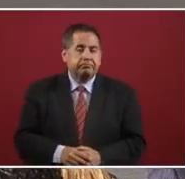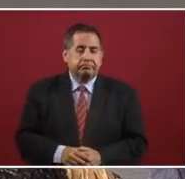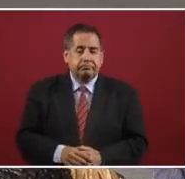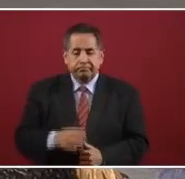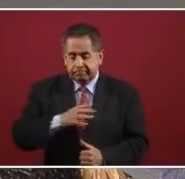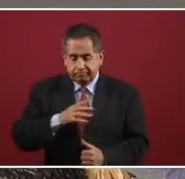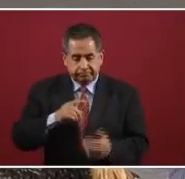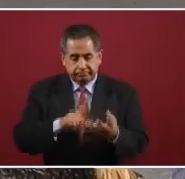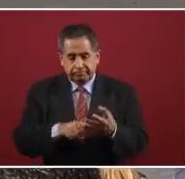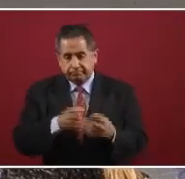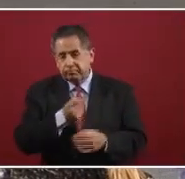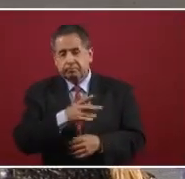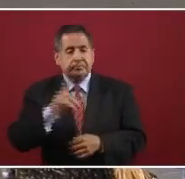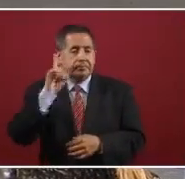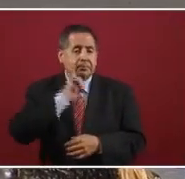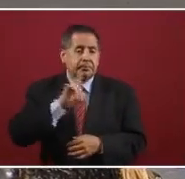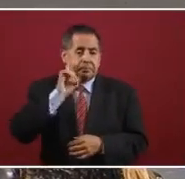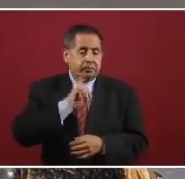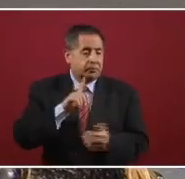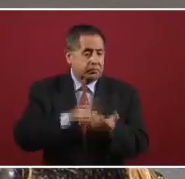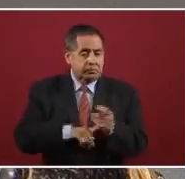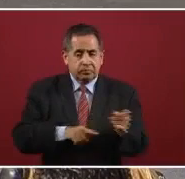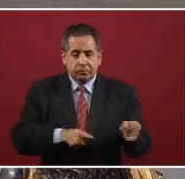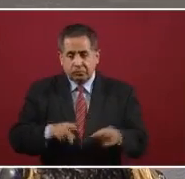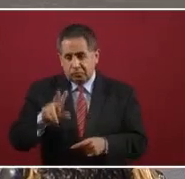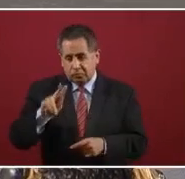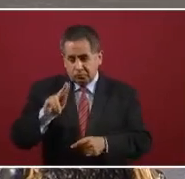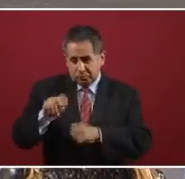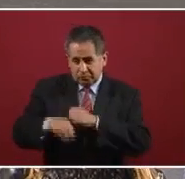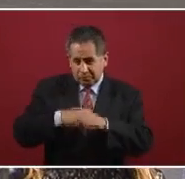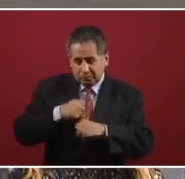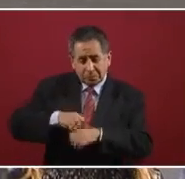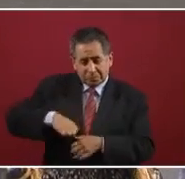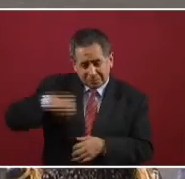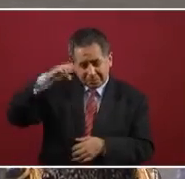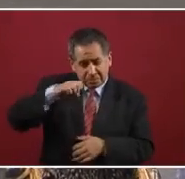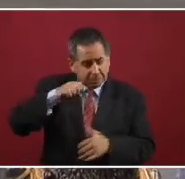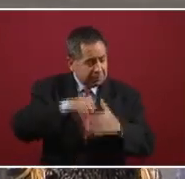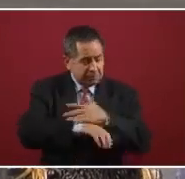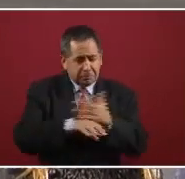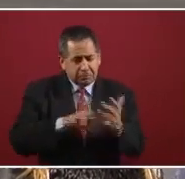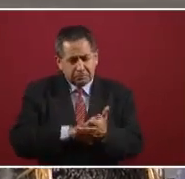Hay mujeres de más de 80 años